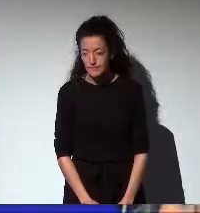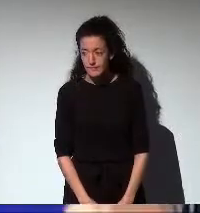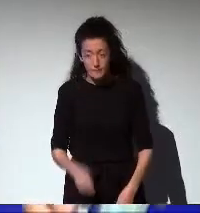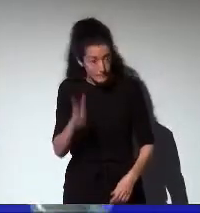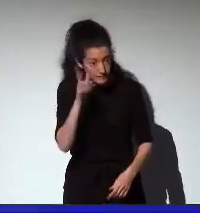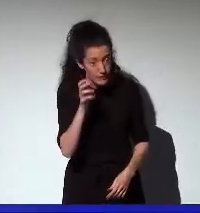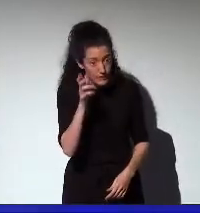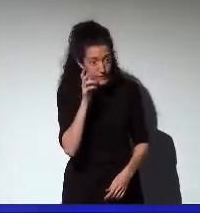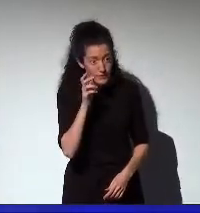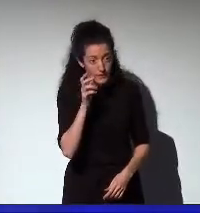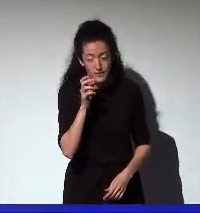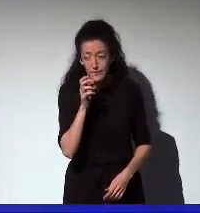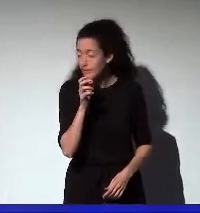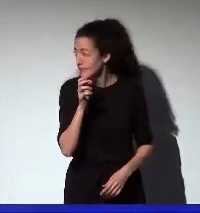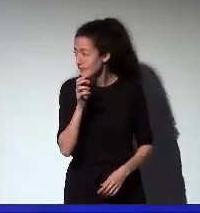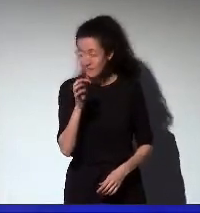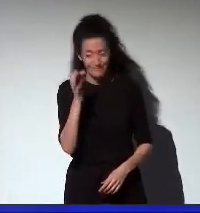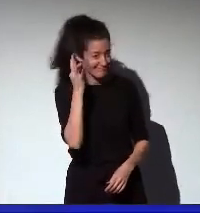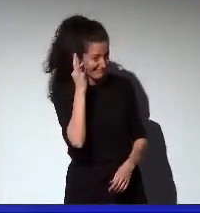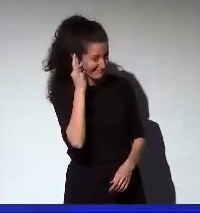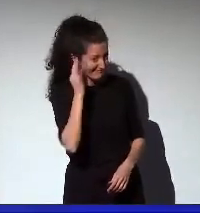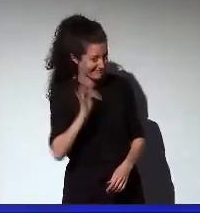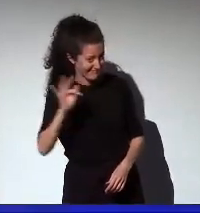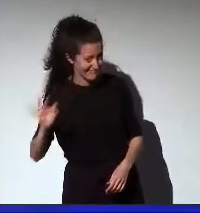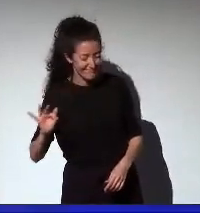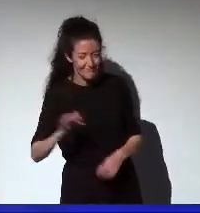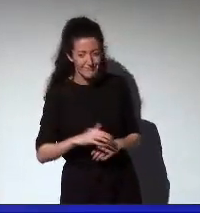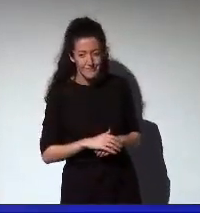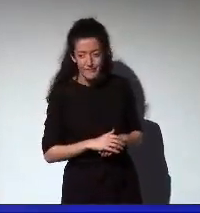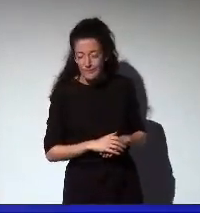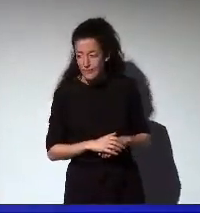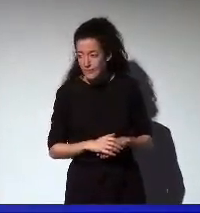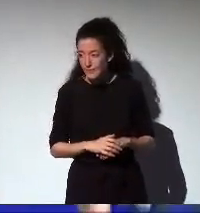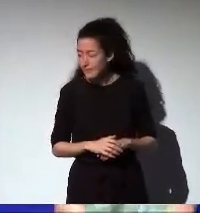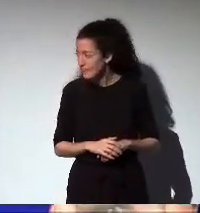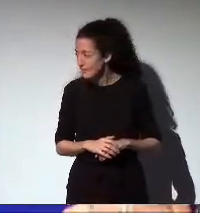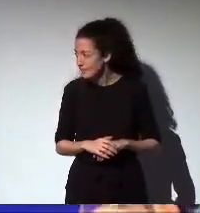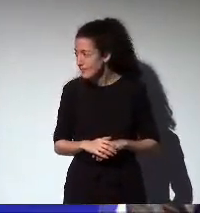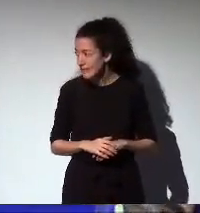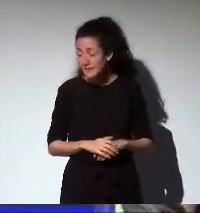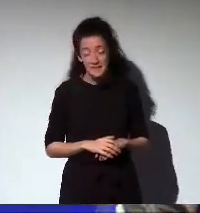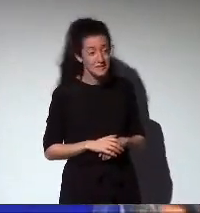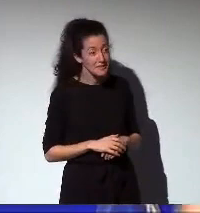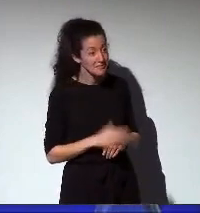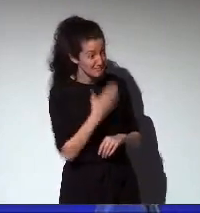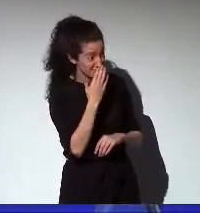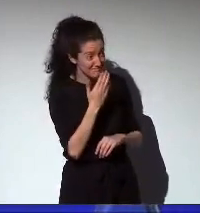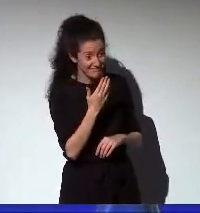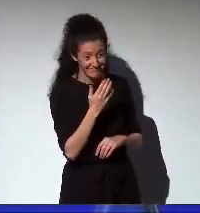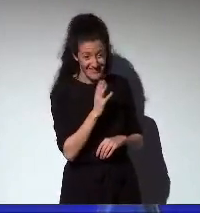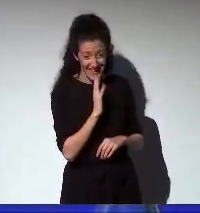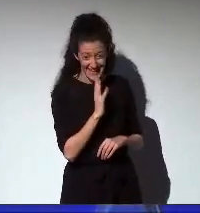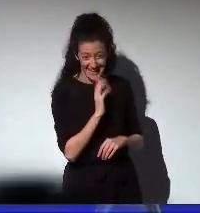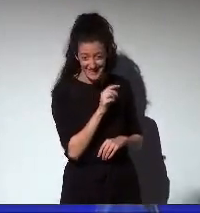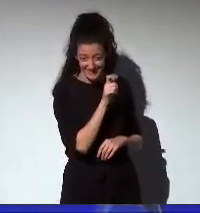¿Me oyen? Genial. La verdad que aquí ha sido genial la